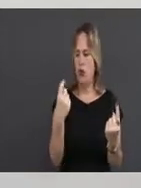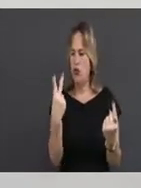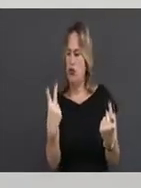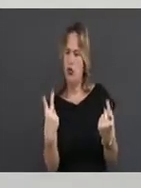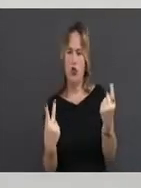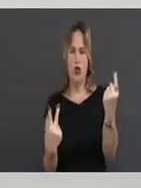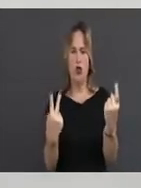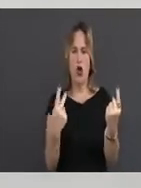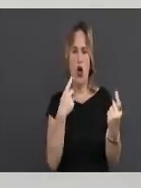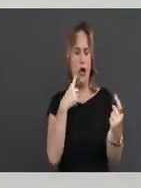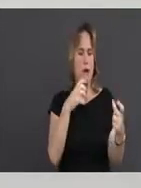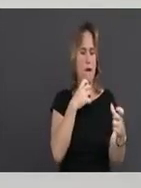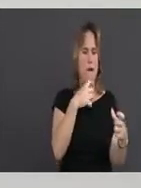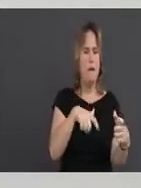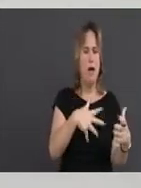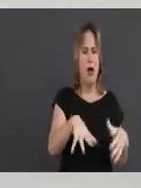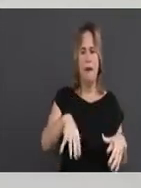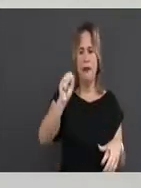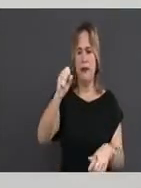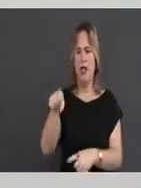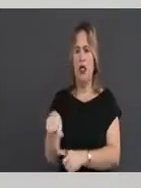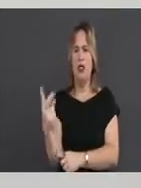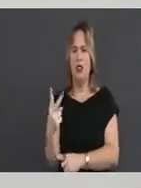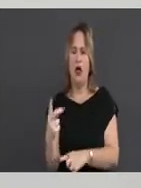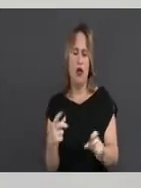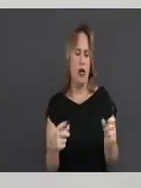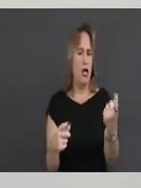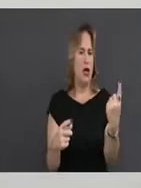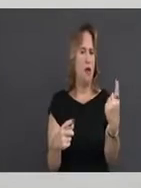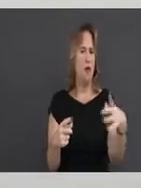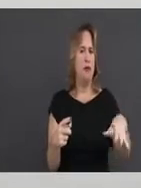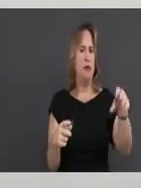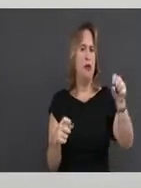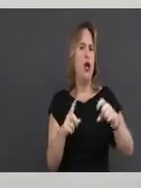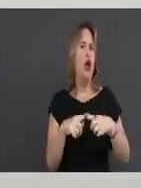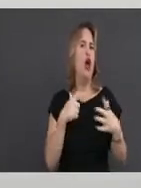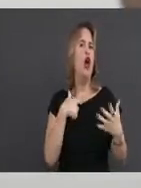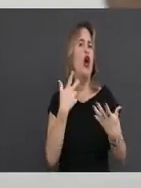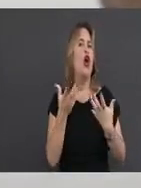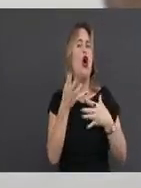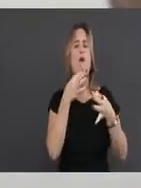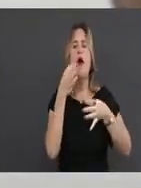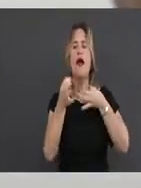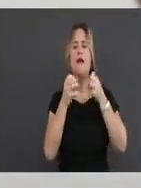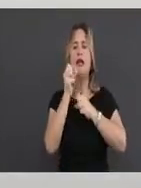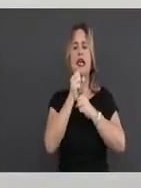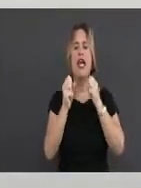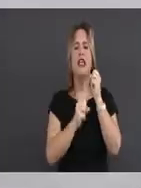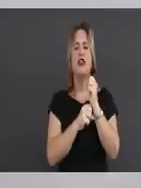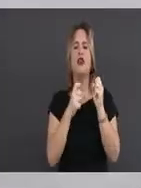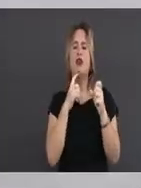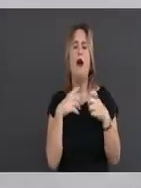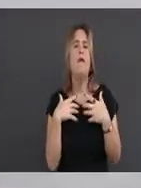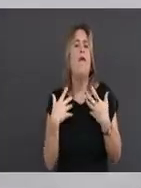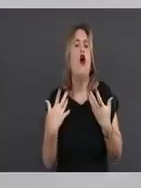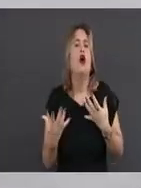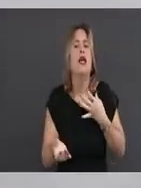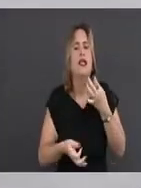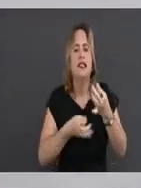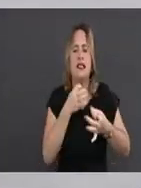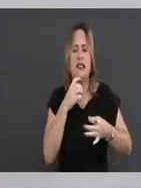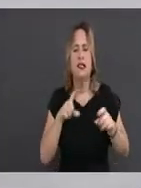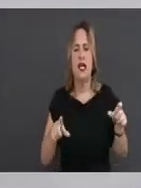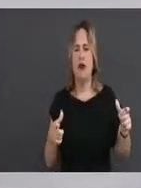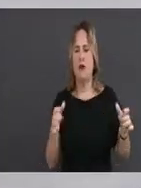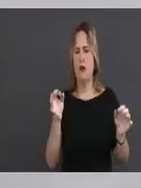perciben, por ejemplo, de que se quita más en el bloque 2 que en el bloque 1. Explíquenos cómo está estructurado esto y si, por qué no se puede cumplir tal cual